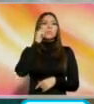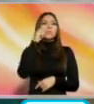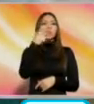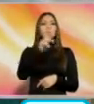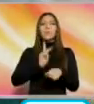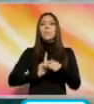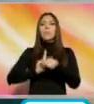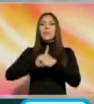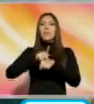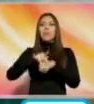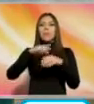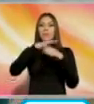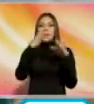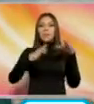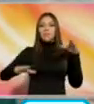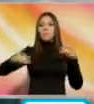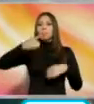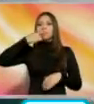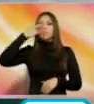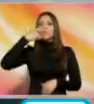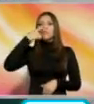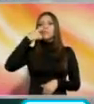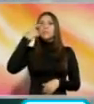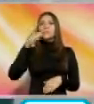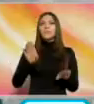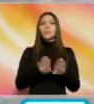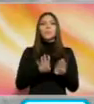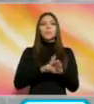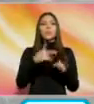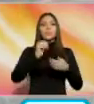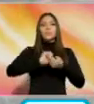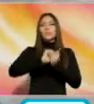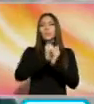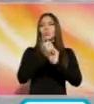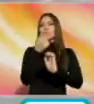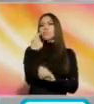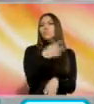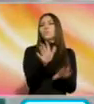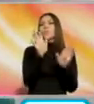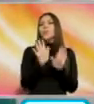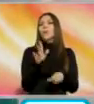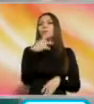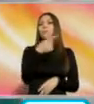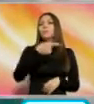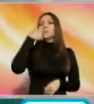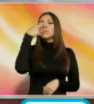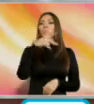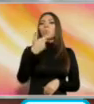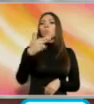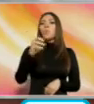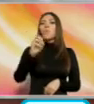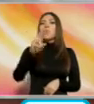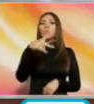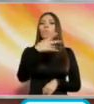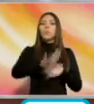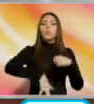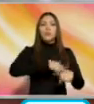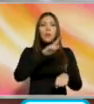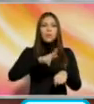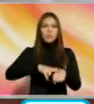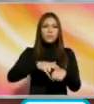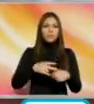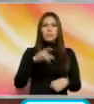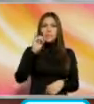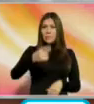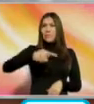piel tienen otro tipo digamos que producen Es un humor, aceitito ¿verdad? Natural. que exactamente les da este No es aroma tan desagradable, es característico.